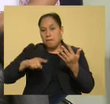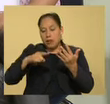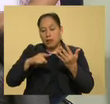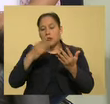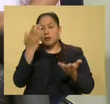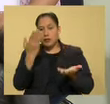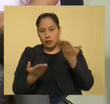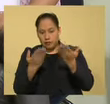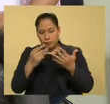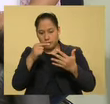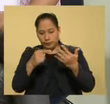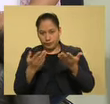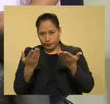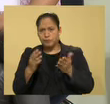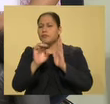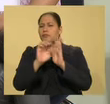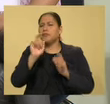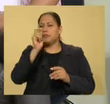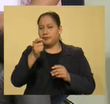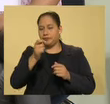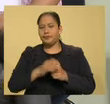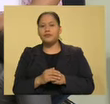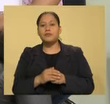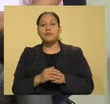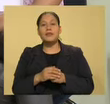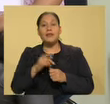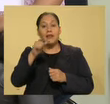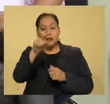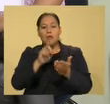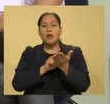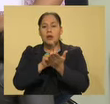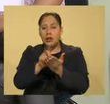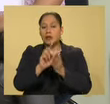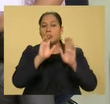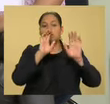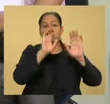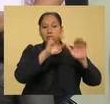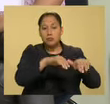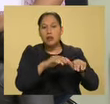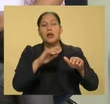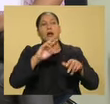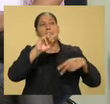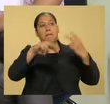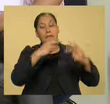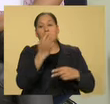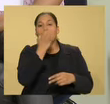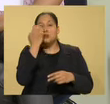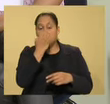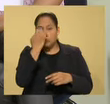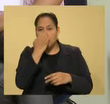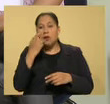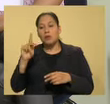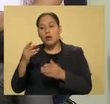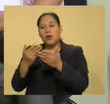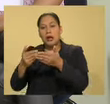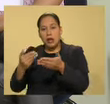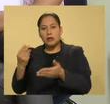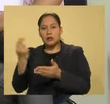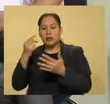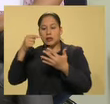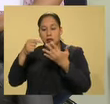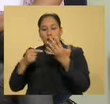a la materia. ¿Esto qué quiere decir? Que tienes todo el derecho de entrar, de acudir a una escuela siempre y cuando cumpla los